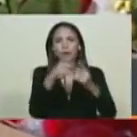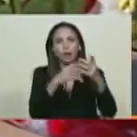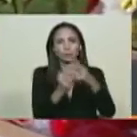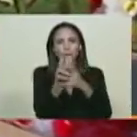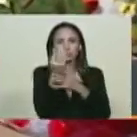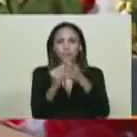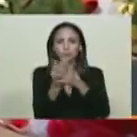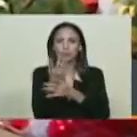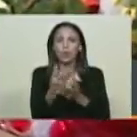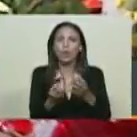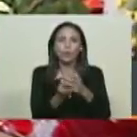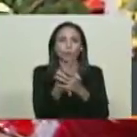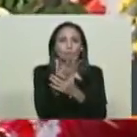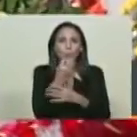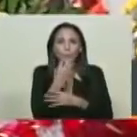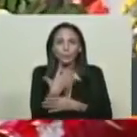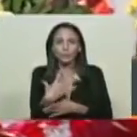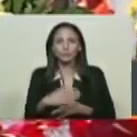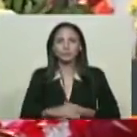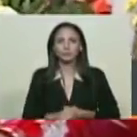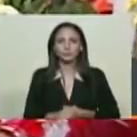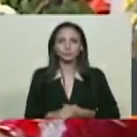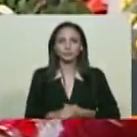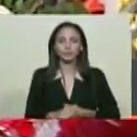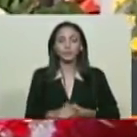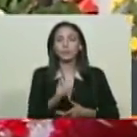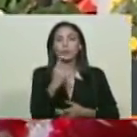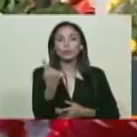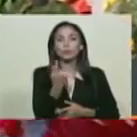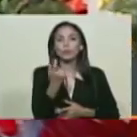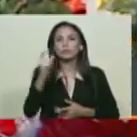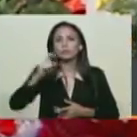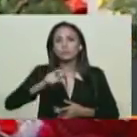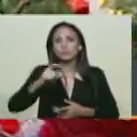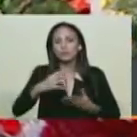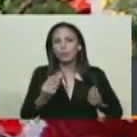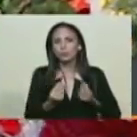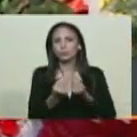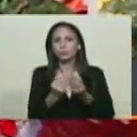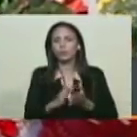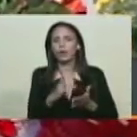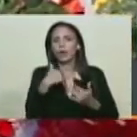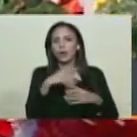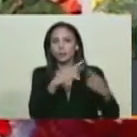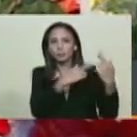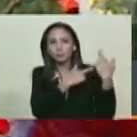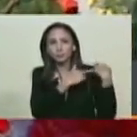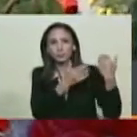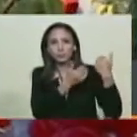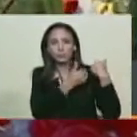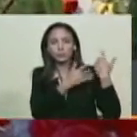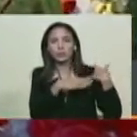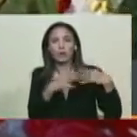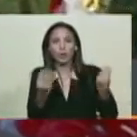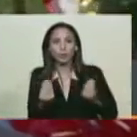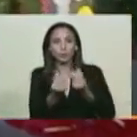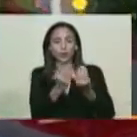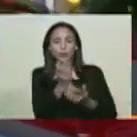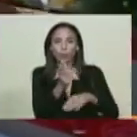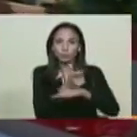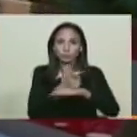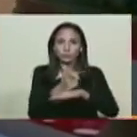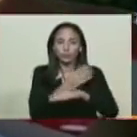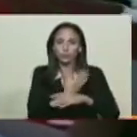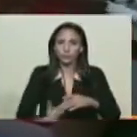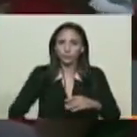de la mayor calidad posible. Solo necesitan acompañamiento y nos hemos comprometido en nombre de usted, presidente del gobierno nacional.